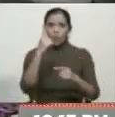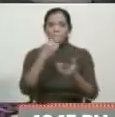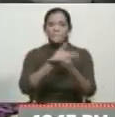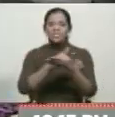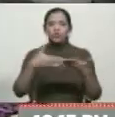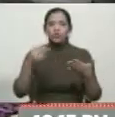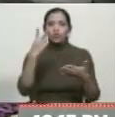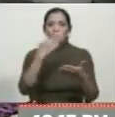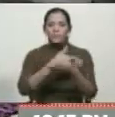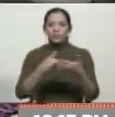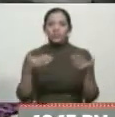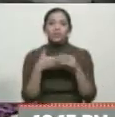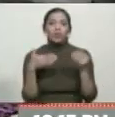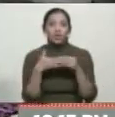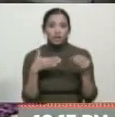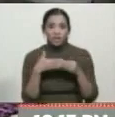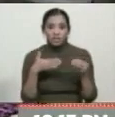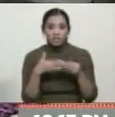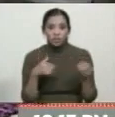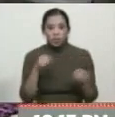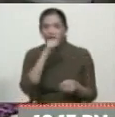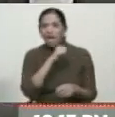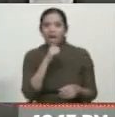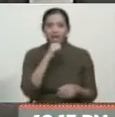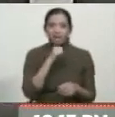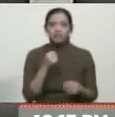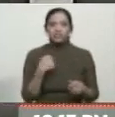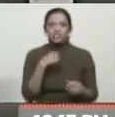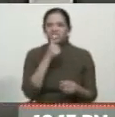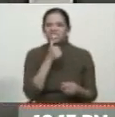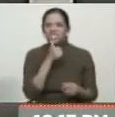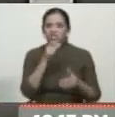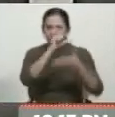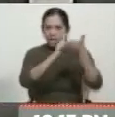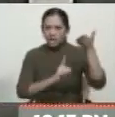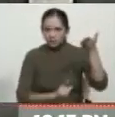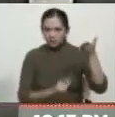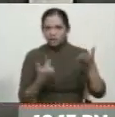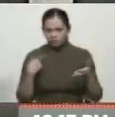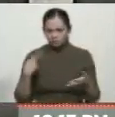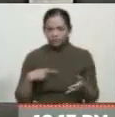$2.000.000, por los artistas que están ahí. Yo te voy a contar ahorita quiénes son los artistas.